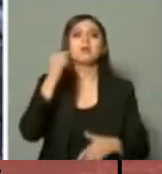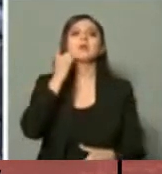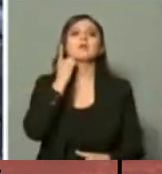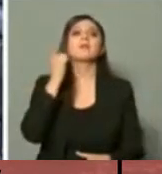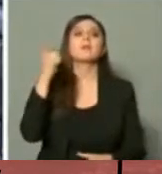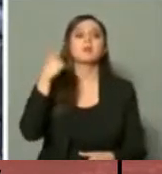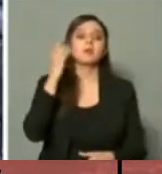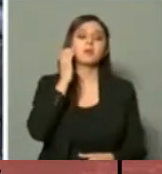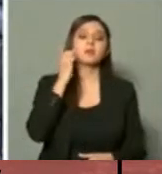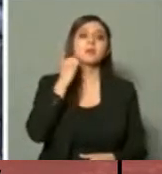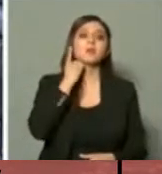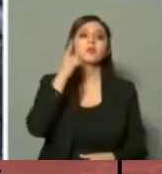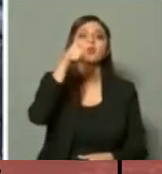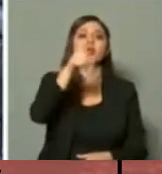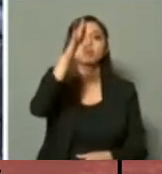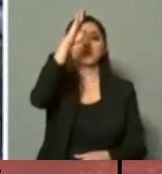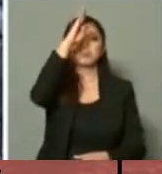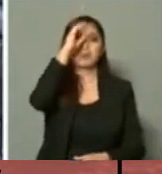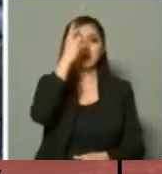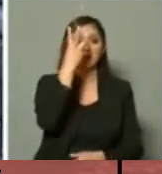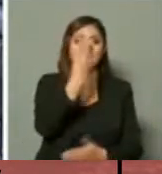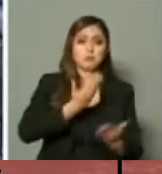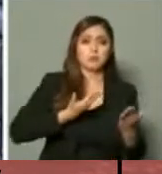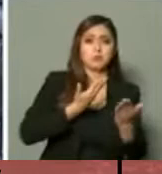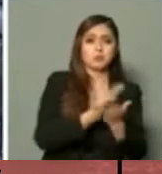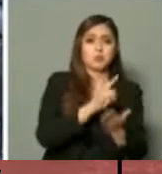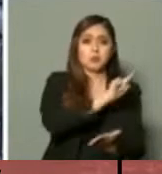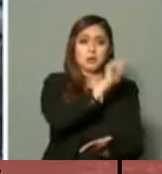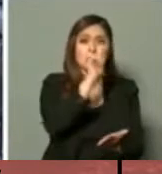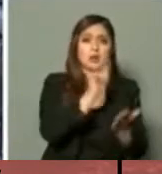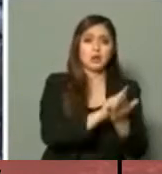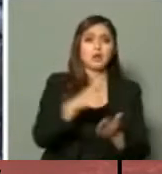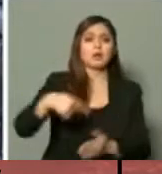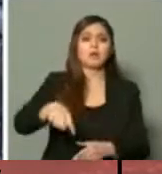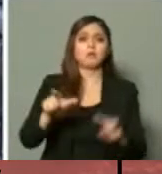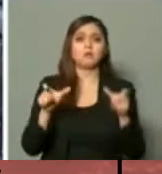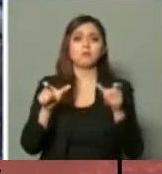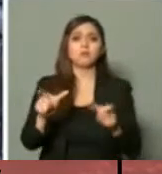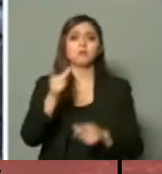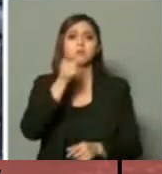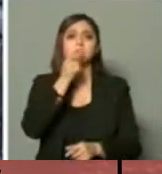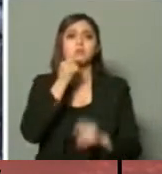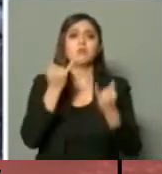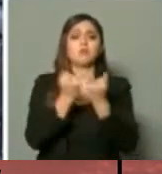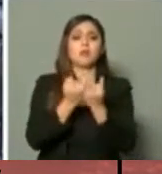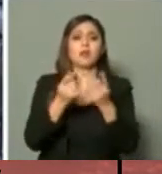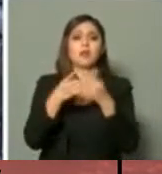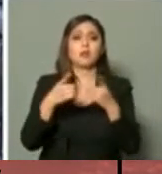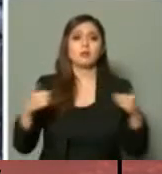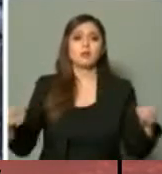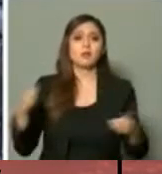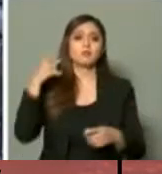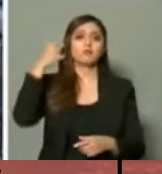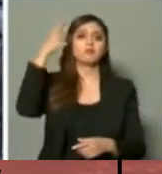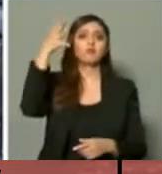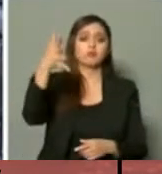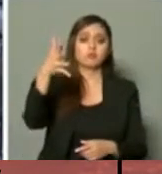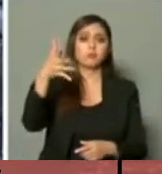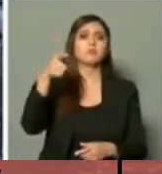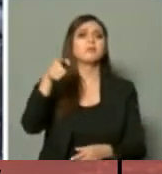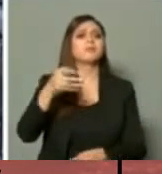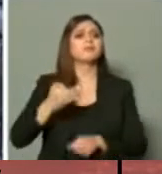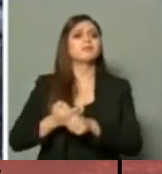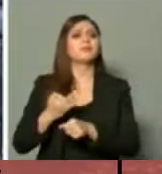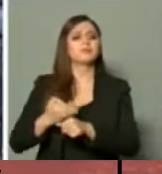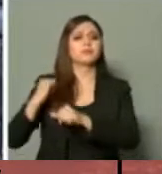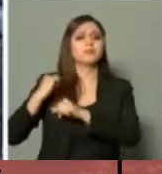tres acciones legislativas que propondría en materia de seguridad pública y desarrollo urbano. Para responder, tiene el uso de la voz